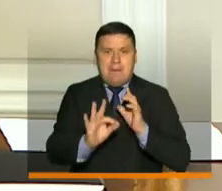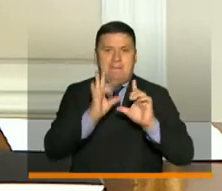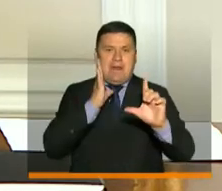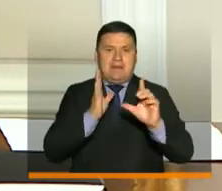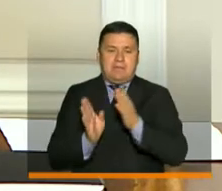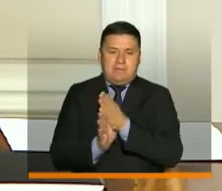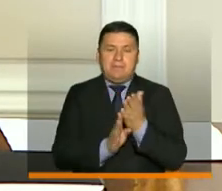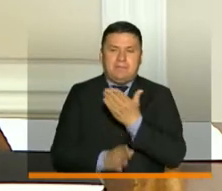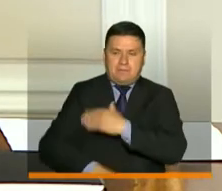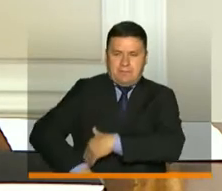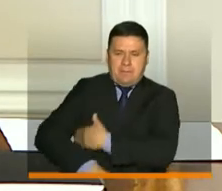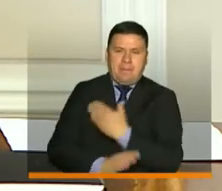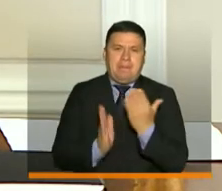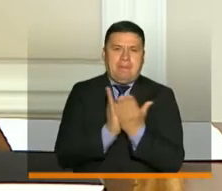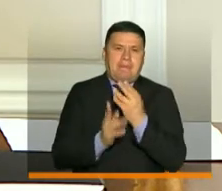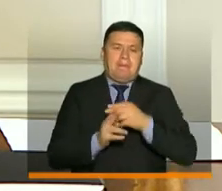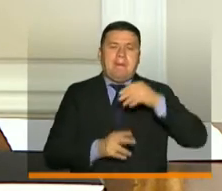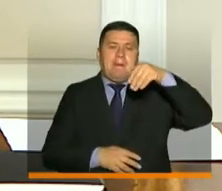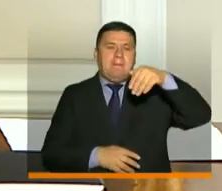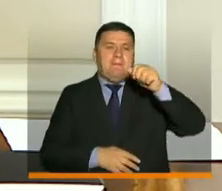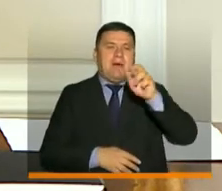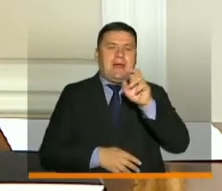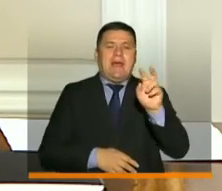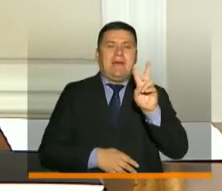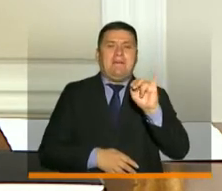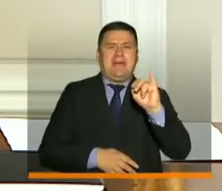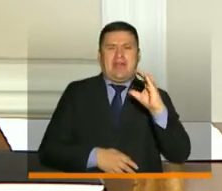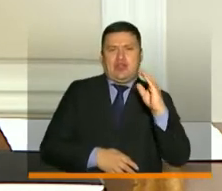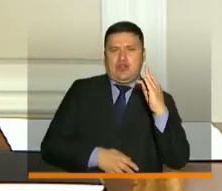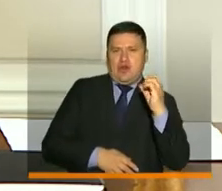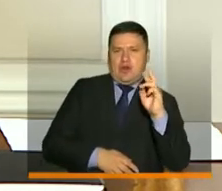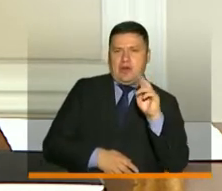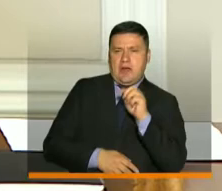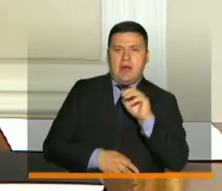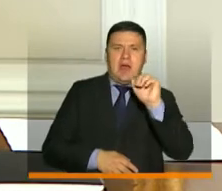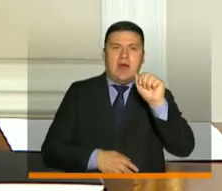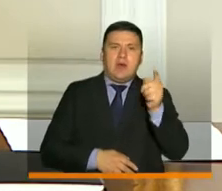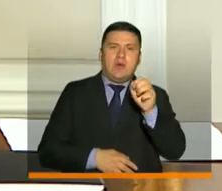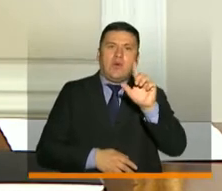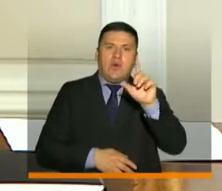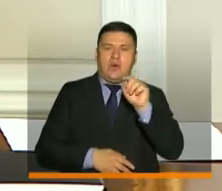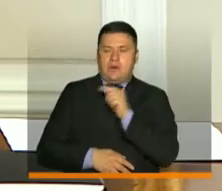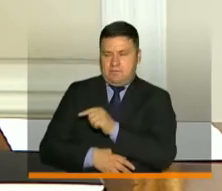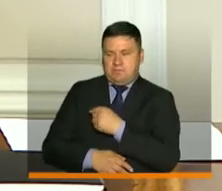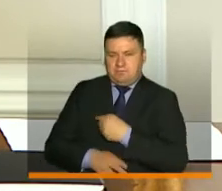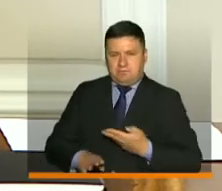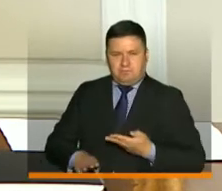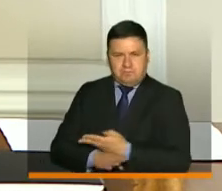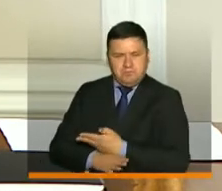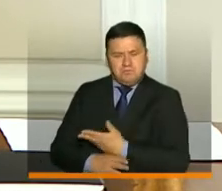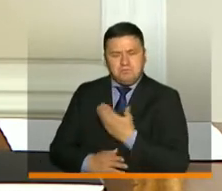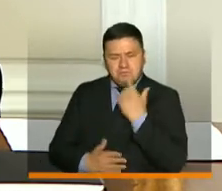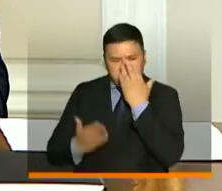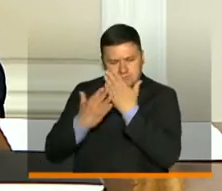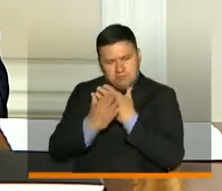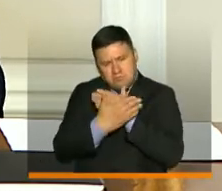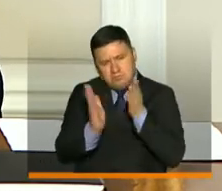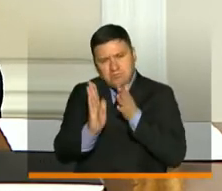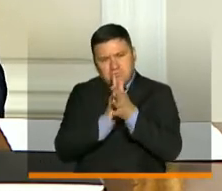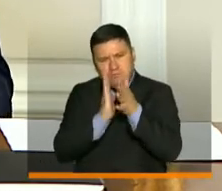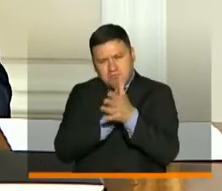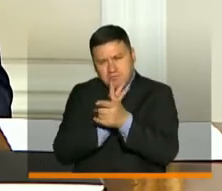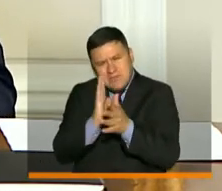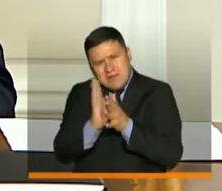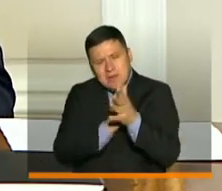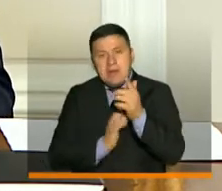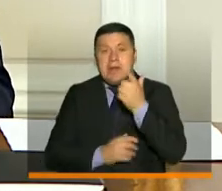Hoy nos acompaña la ministra de Educación, María Victoria Angulo, y yo le he pedido a ella que hagamos el siguiente ejercicio. Por un lado,